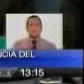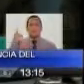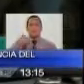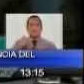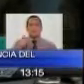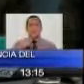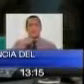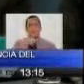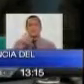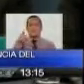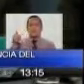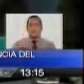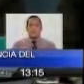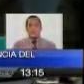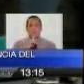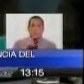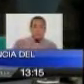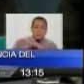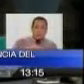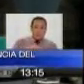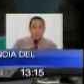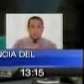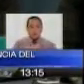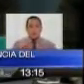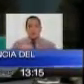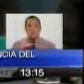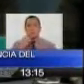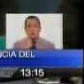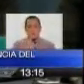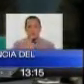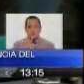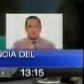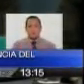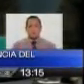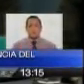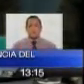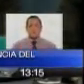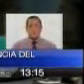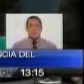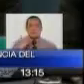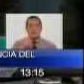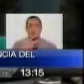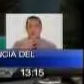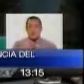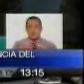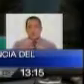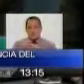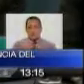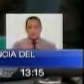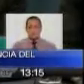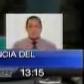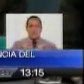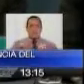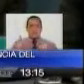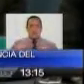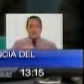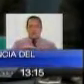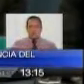la piedra, escondiéndose, no dar la cara y, repito, manipular